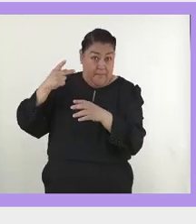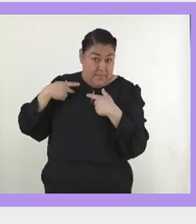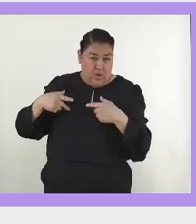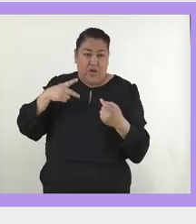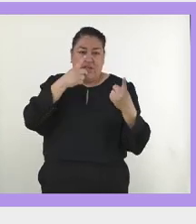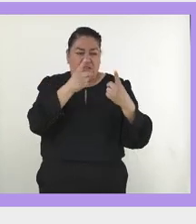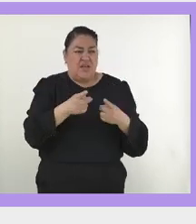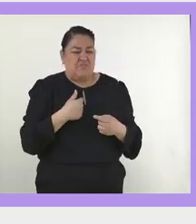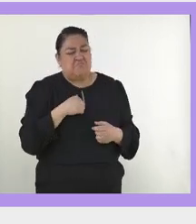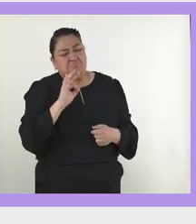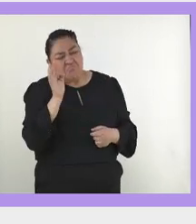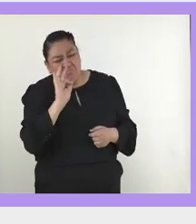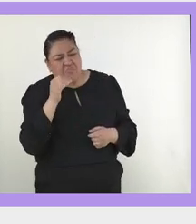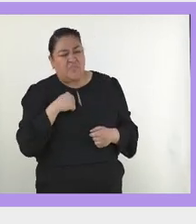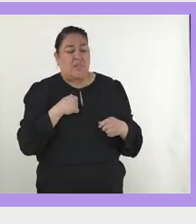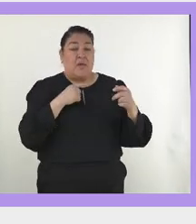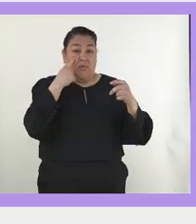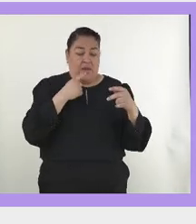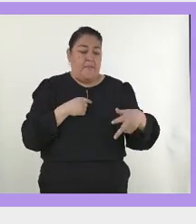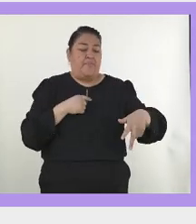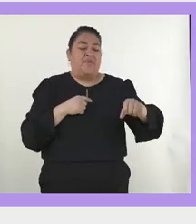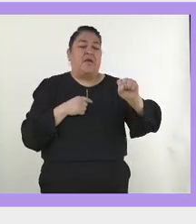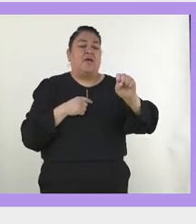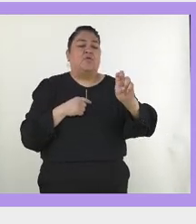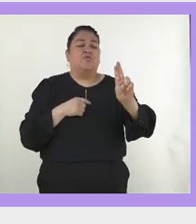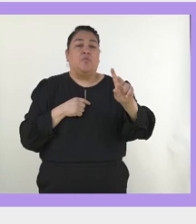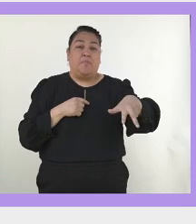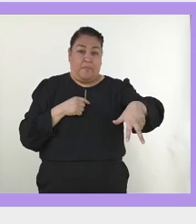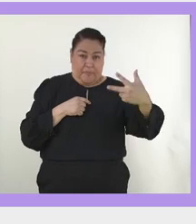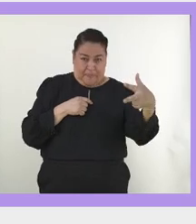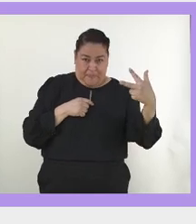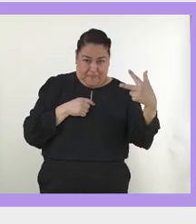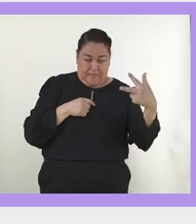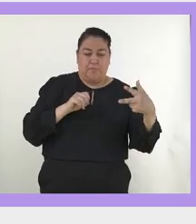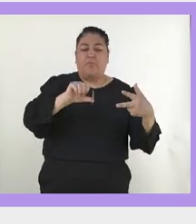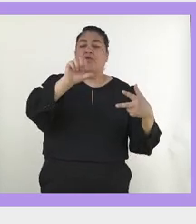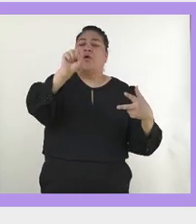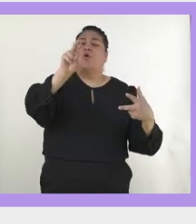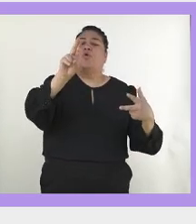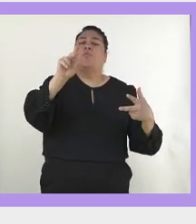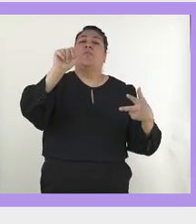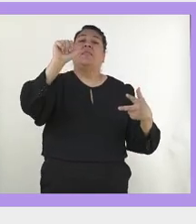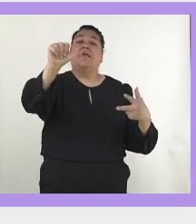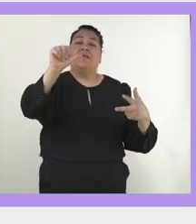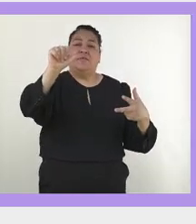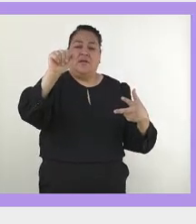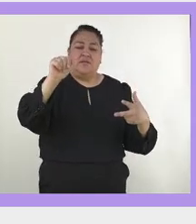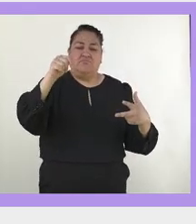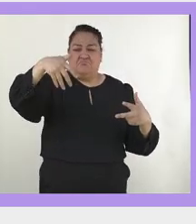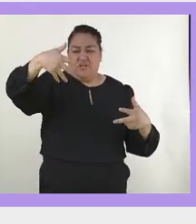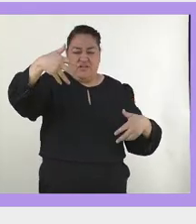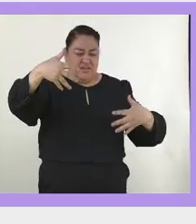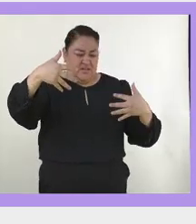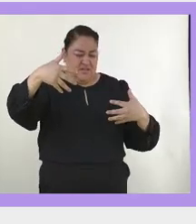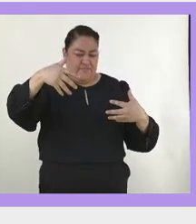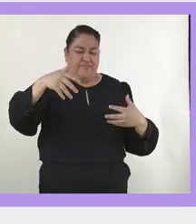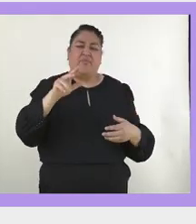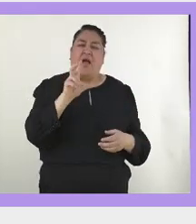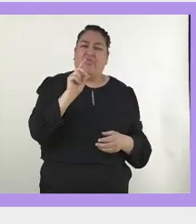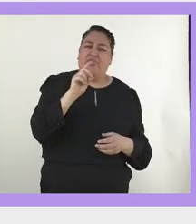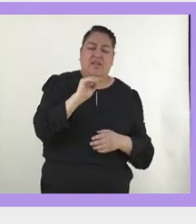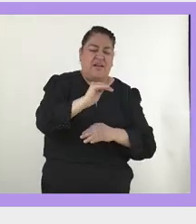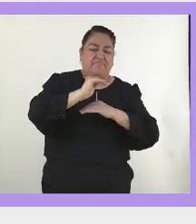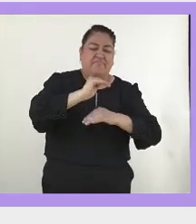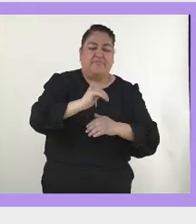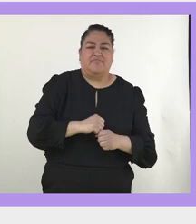en la categoría sub 13 y sub 16 a nivel nacional esto en el 2015 saben ustedes Con